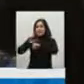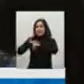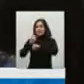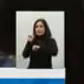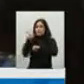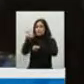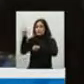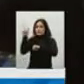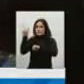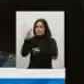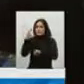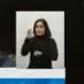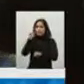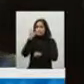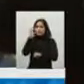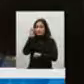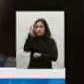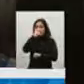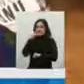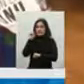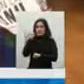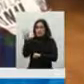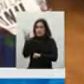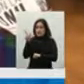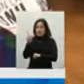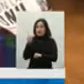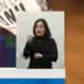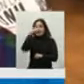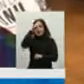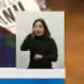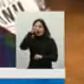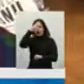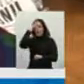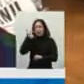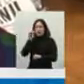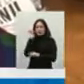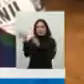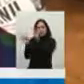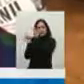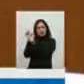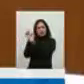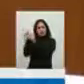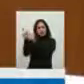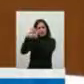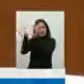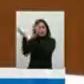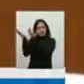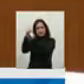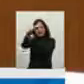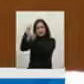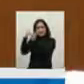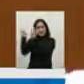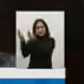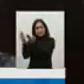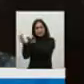envergadura que tiene la Corte Interamericana de Derechos Humanos. Tampoco compartí la posición que tuvo el gobernador con el Papa Francisco, tampoco con la ONU y